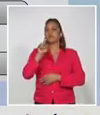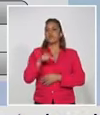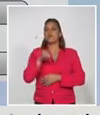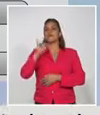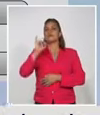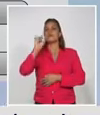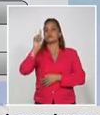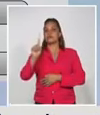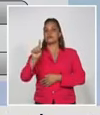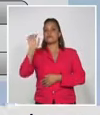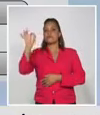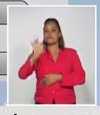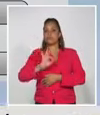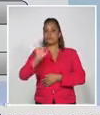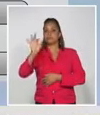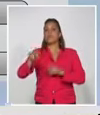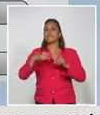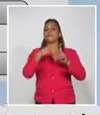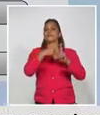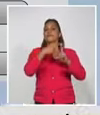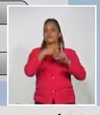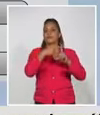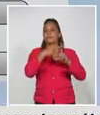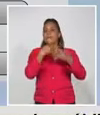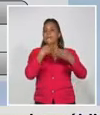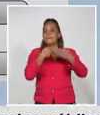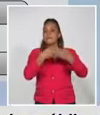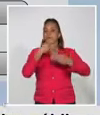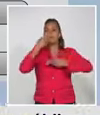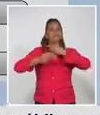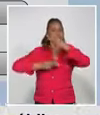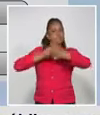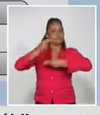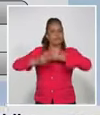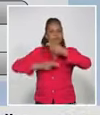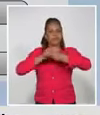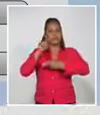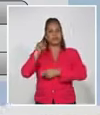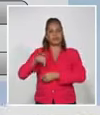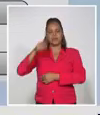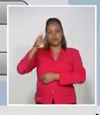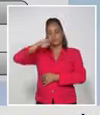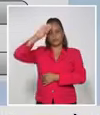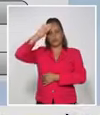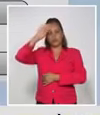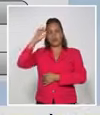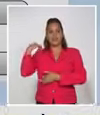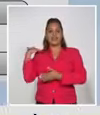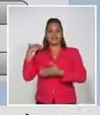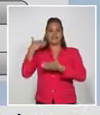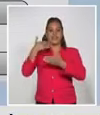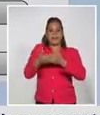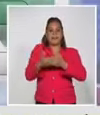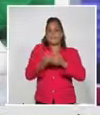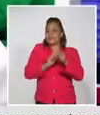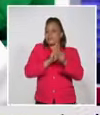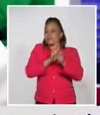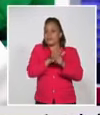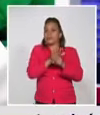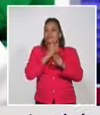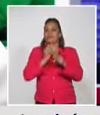2,61% de positividad de las muestras procesadas en nuestro país desde el inicio de la pandemia.